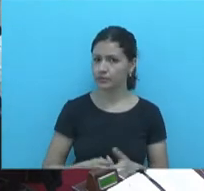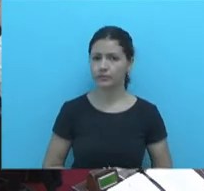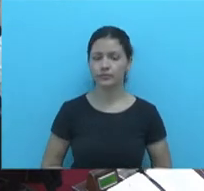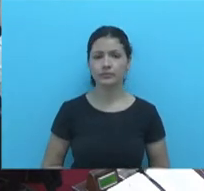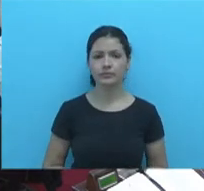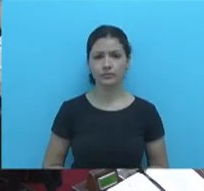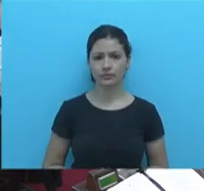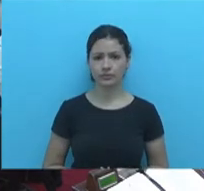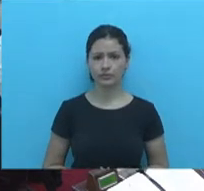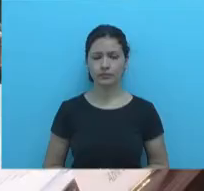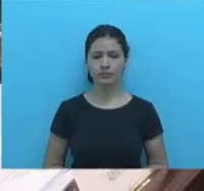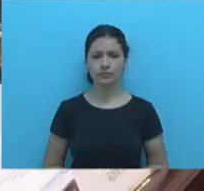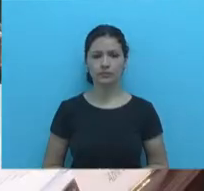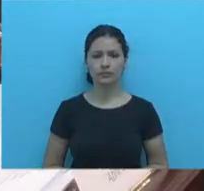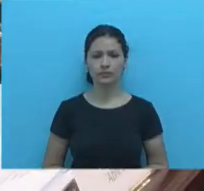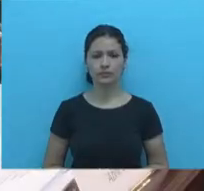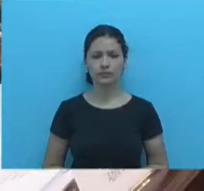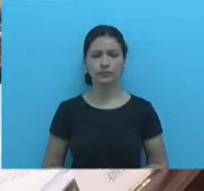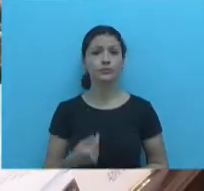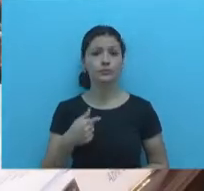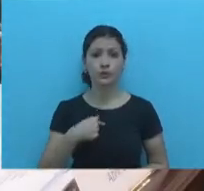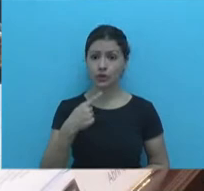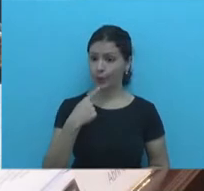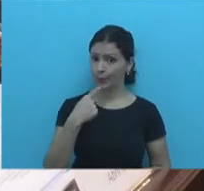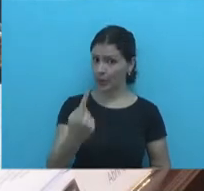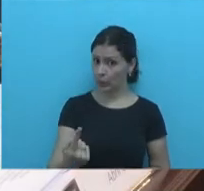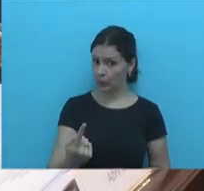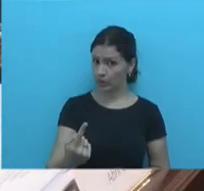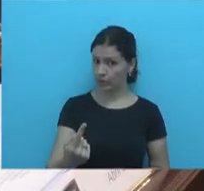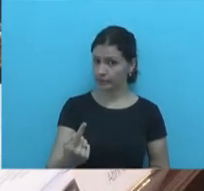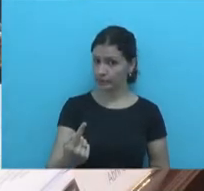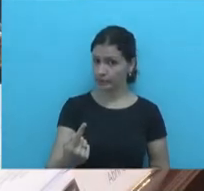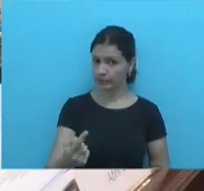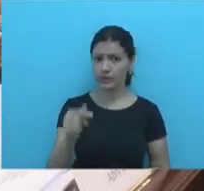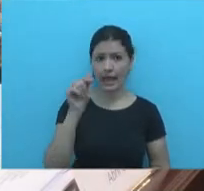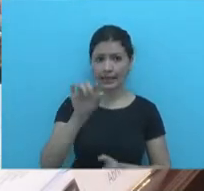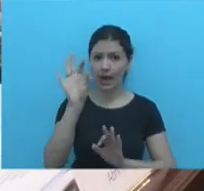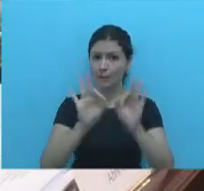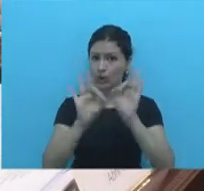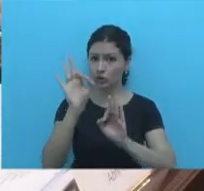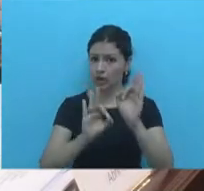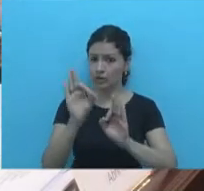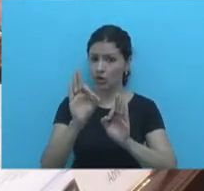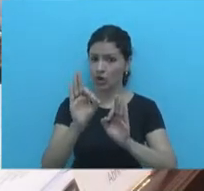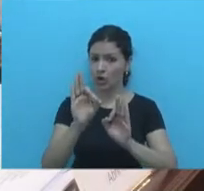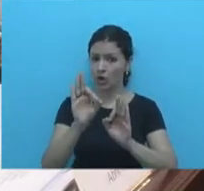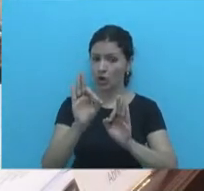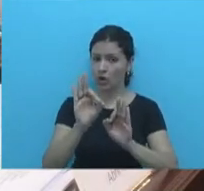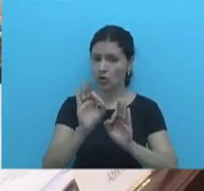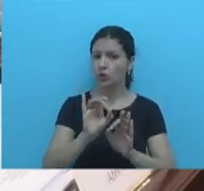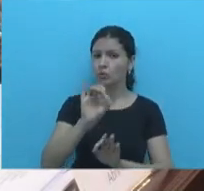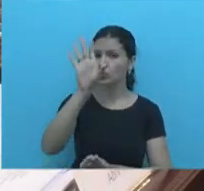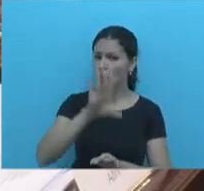Abril. Quiero preguntar sobre si este proyecto lo lleva a cabo solo